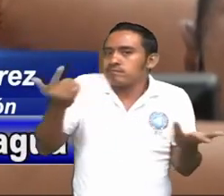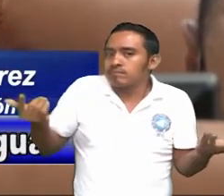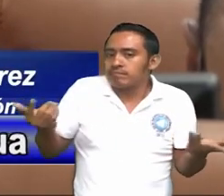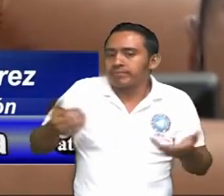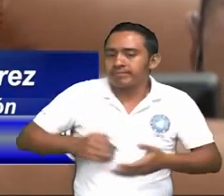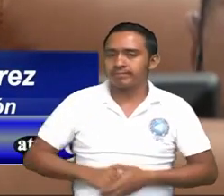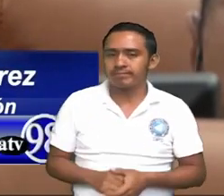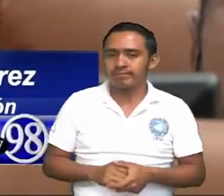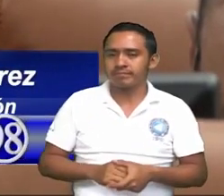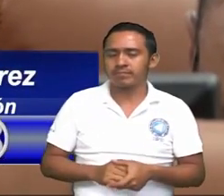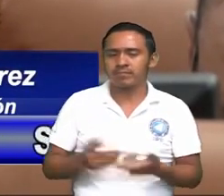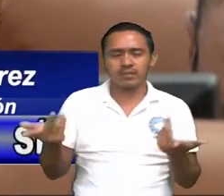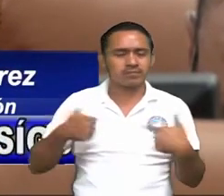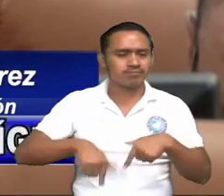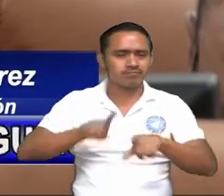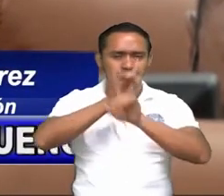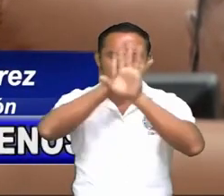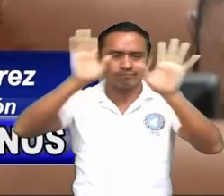O sea, seamos claros.